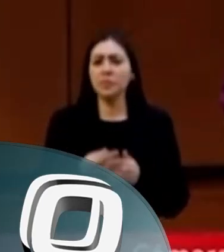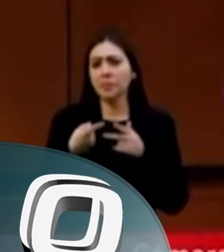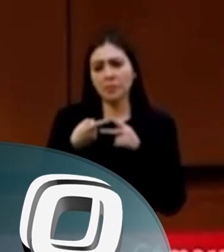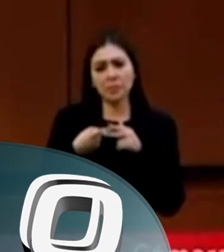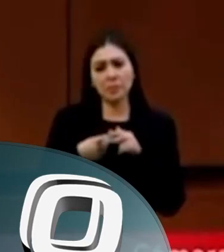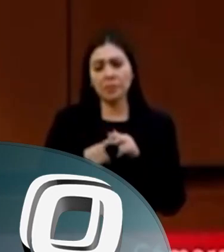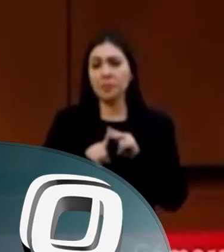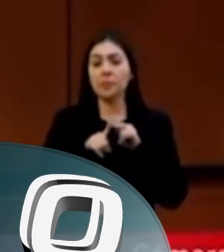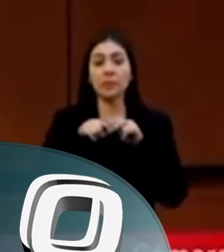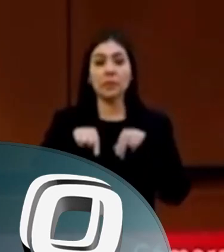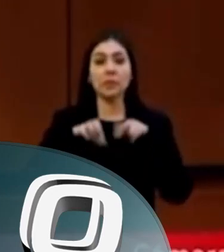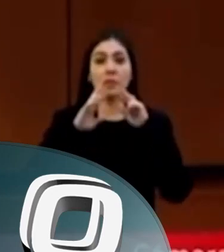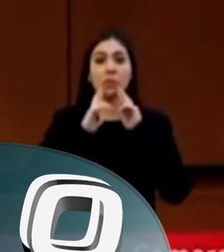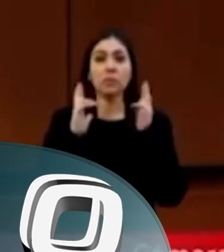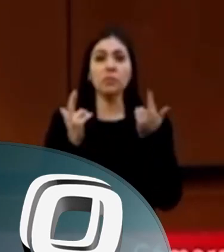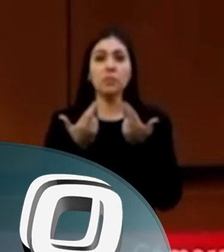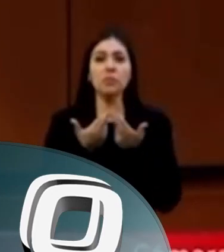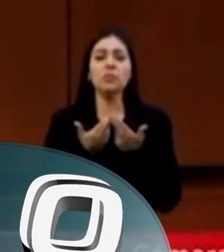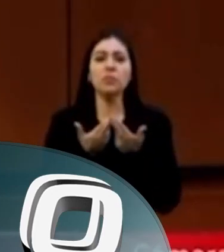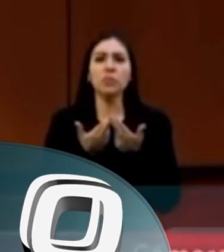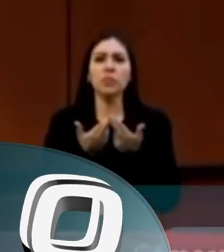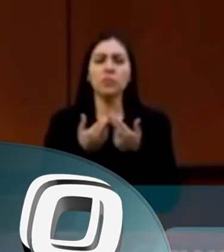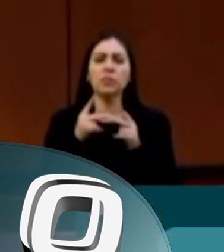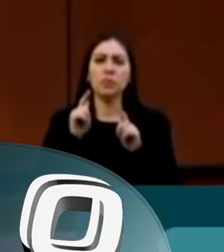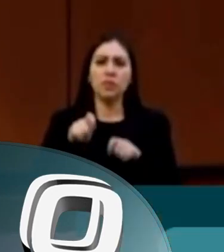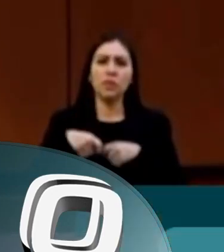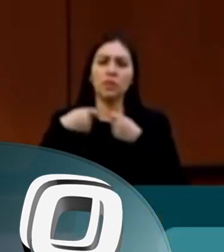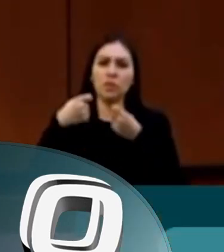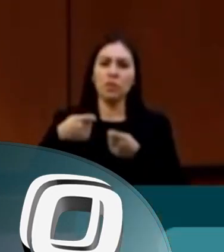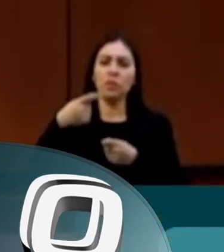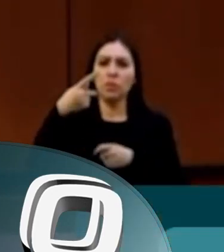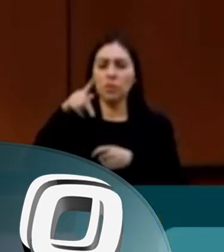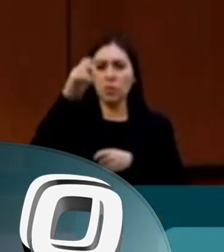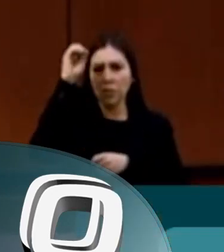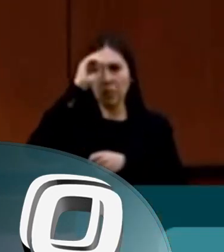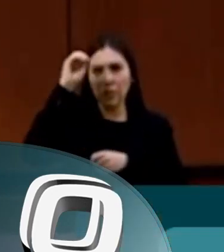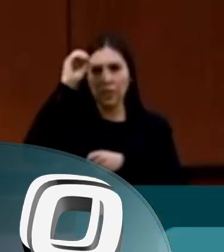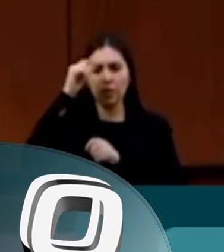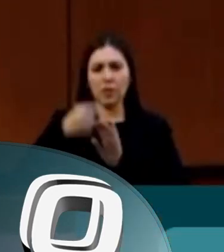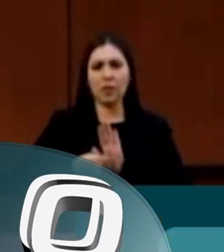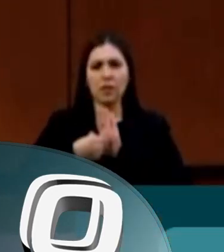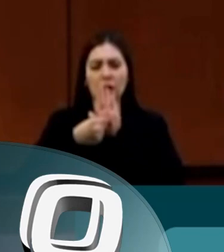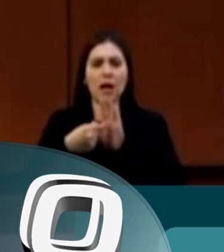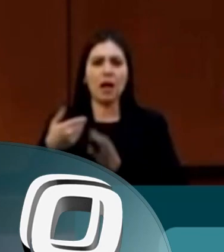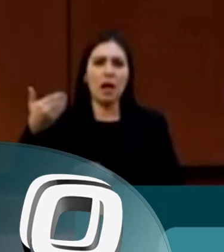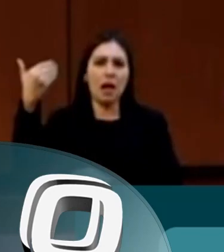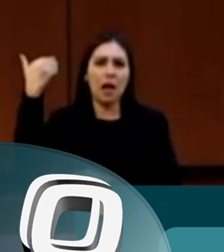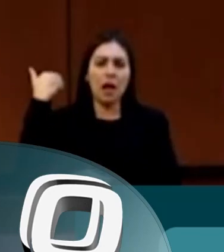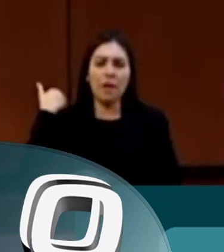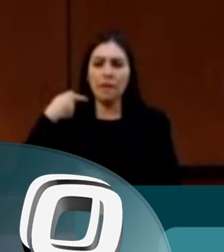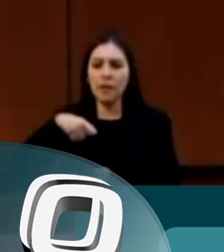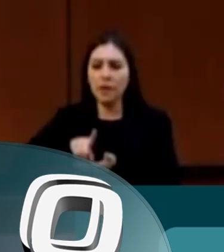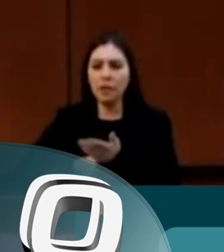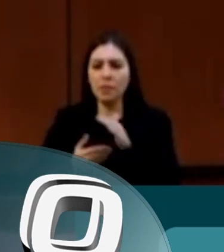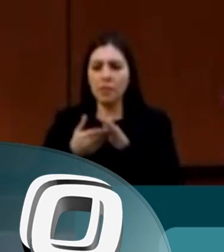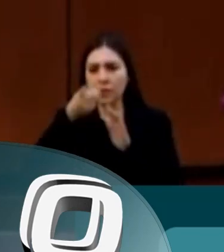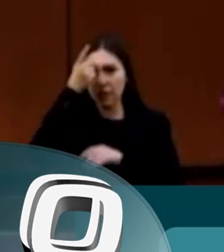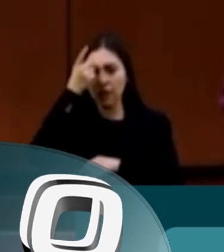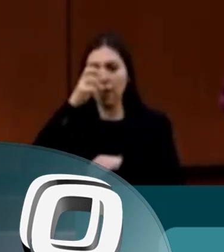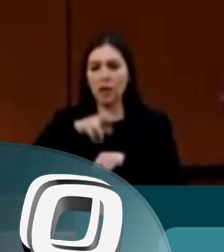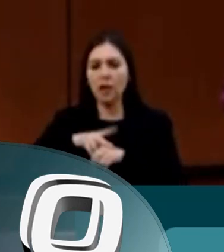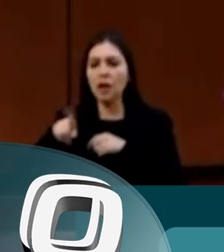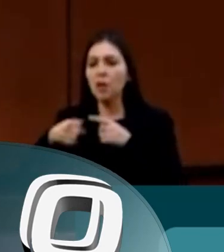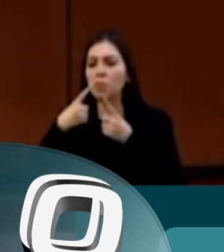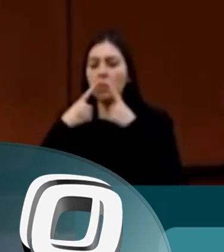inicio de la sesión un posicionamiento acordado desde la mesa directiva y además